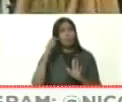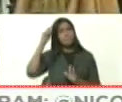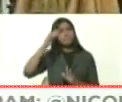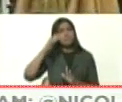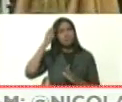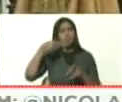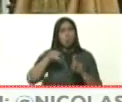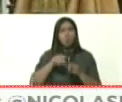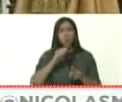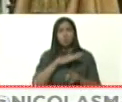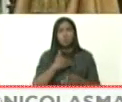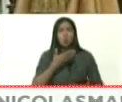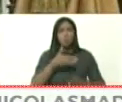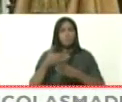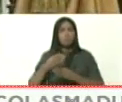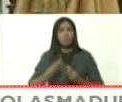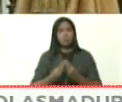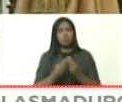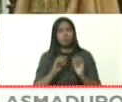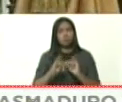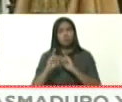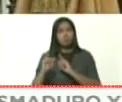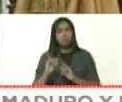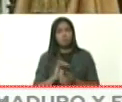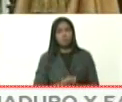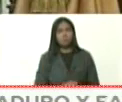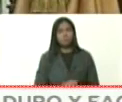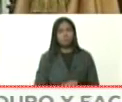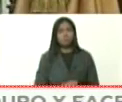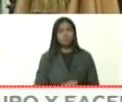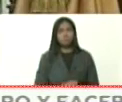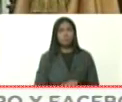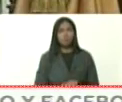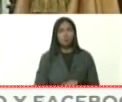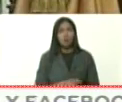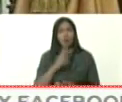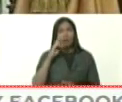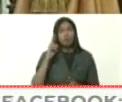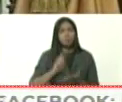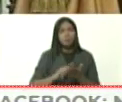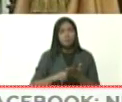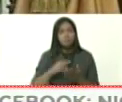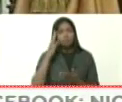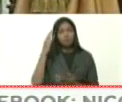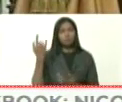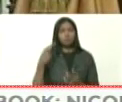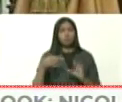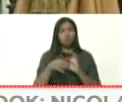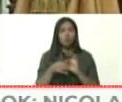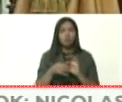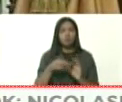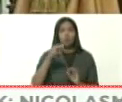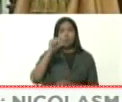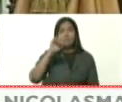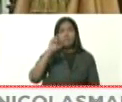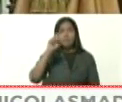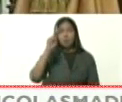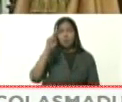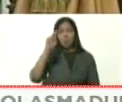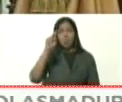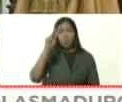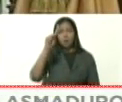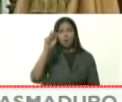que quiero compartir con ustedes. Documental La Realidad de un Sueño, de Niurka